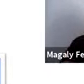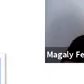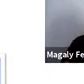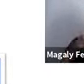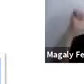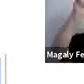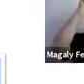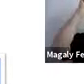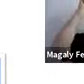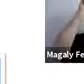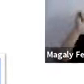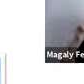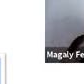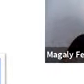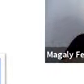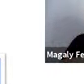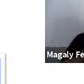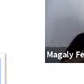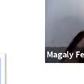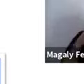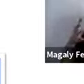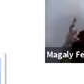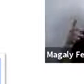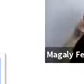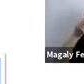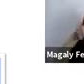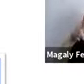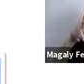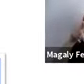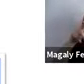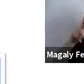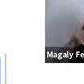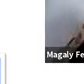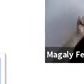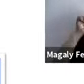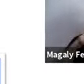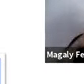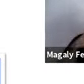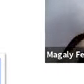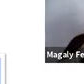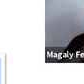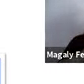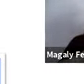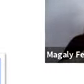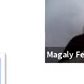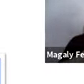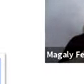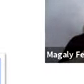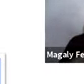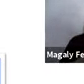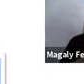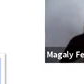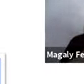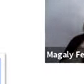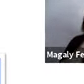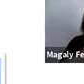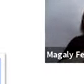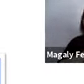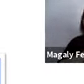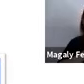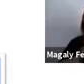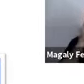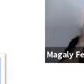poblados, en los que sí que había modelos de bienestar a